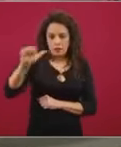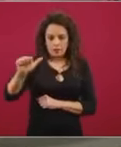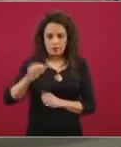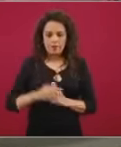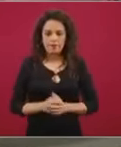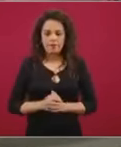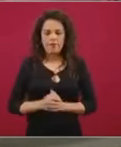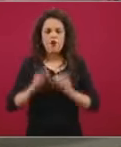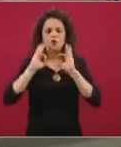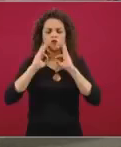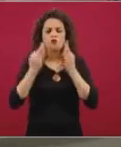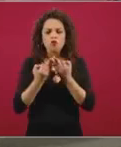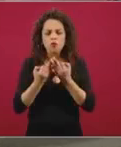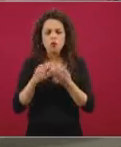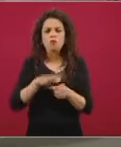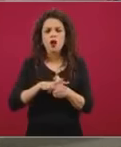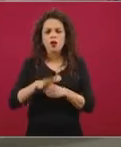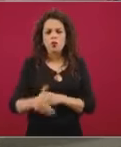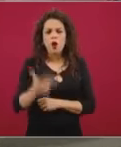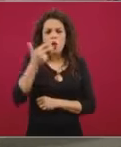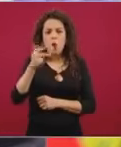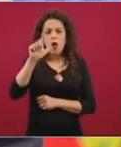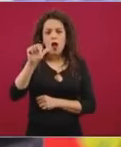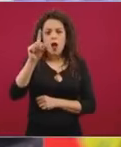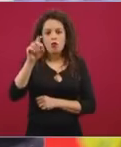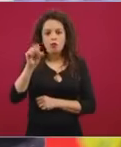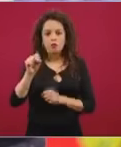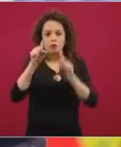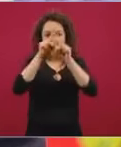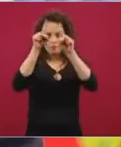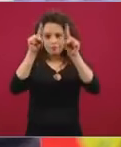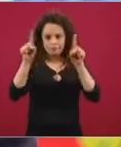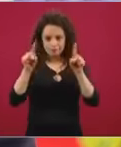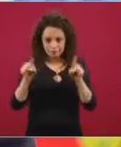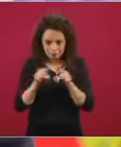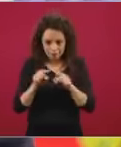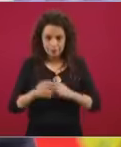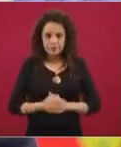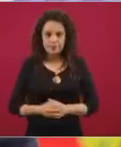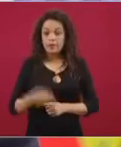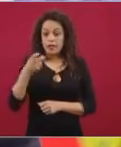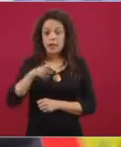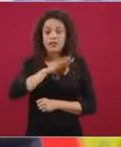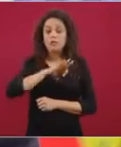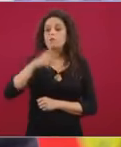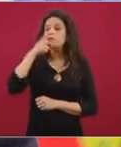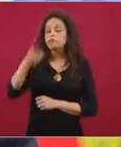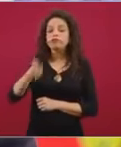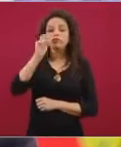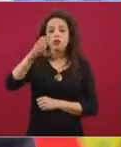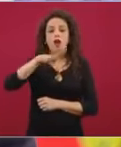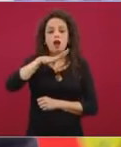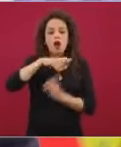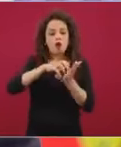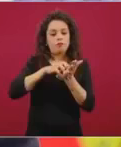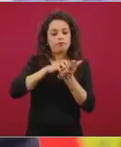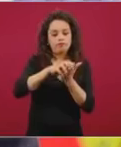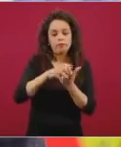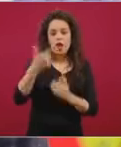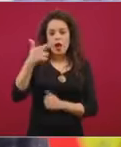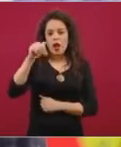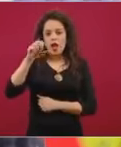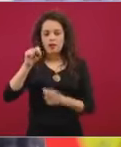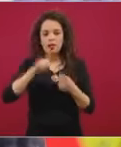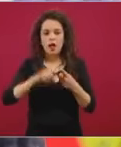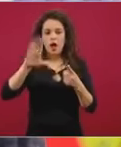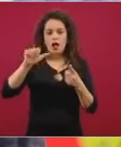de octágonos, tienen 8 lados y pueden decir que tienen exceso de calorías, exceso de grasas,